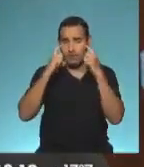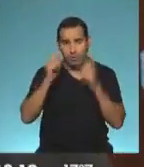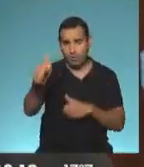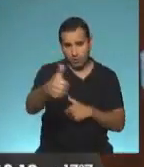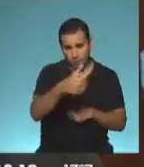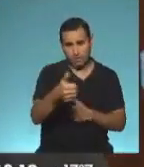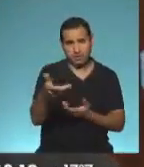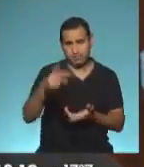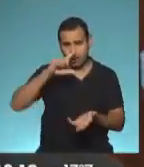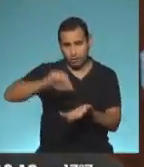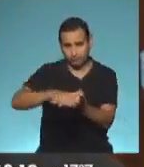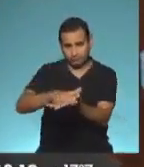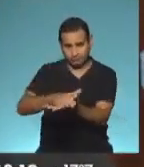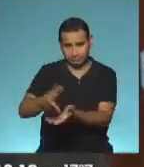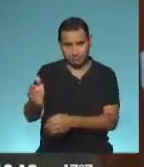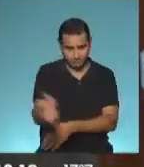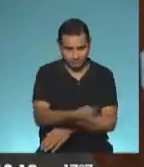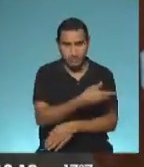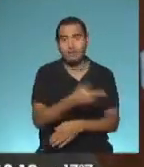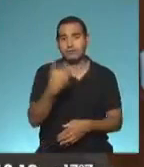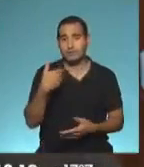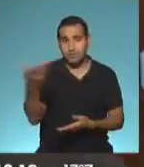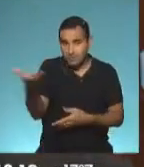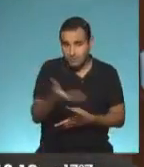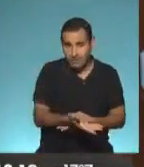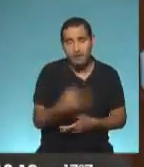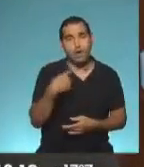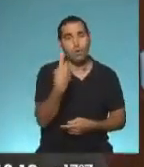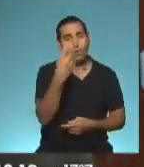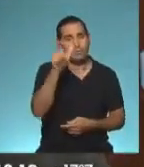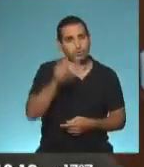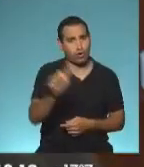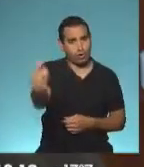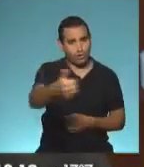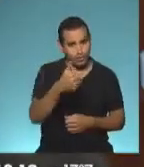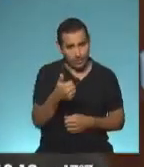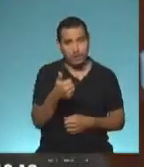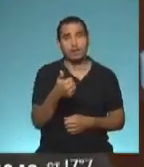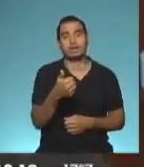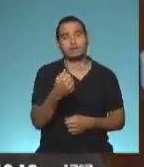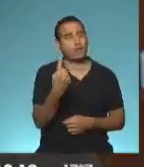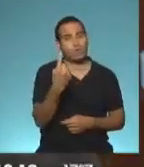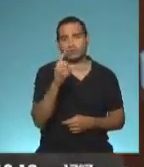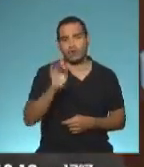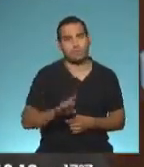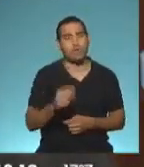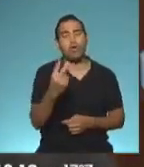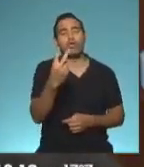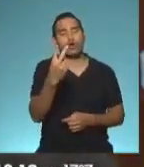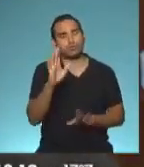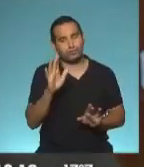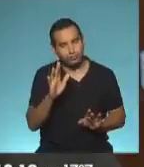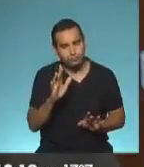dijo lo que es lo que tengan eso lo más importante y los atendemos de algunas personas lo dejamos pasar de uno a dos a lo sumo